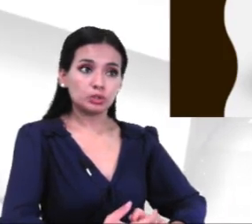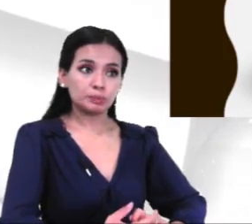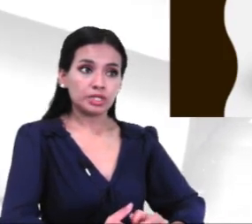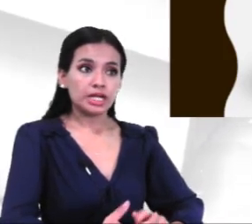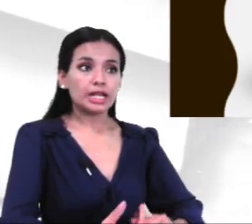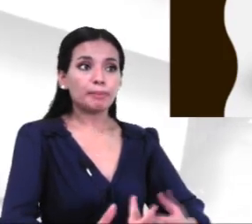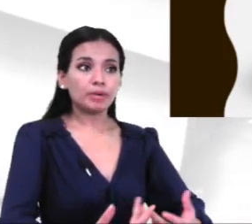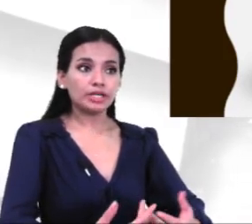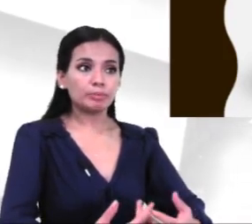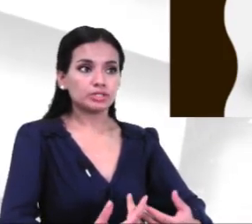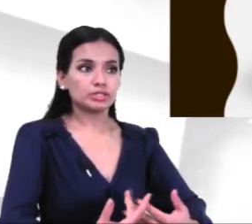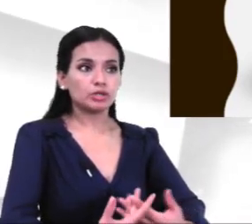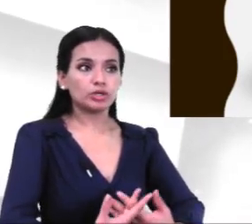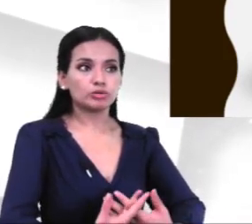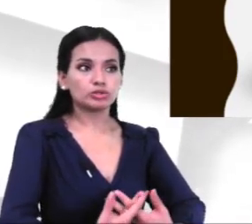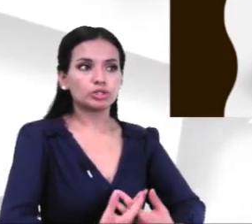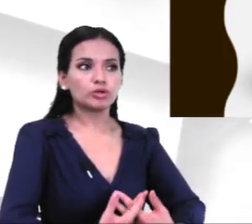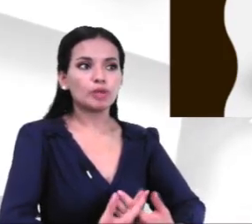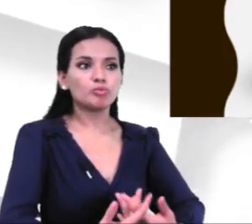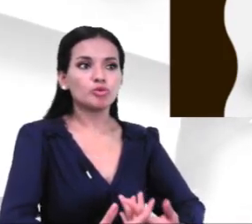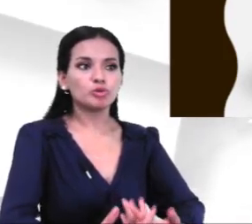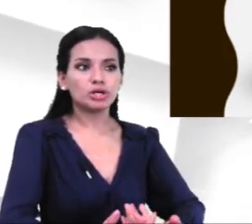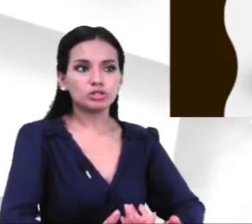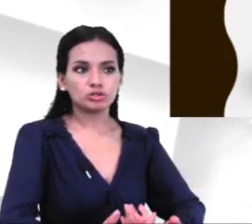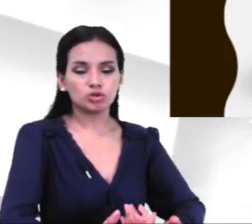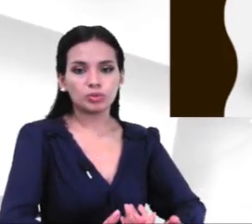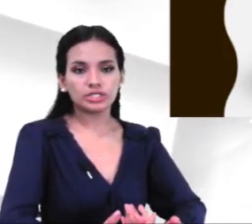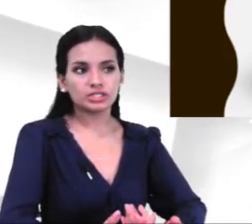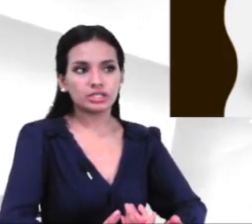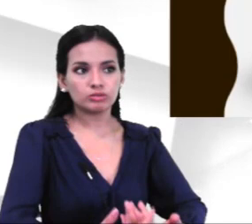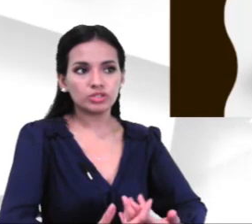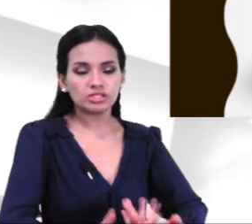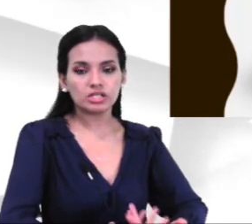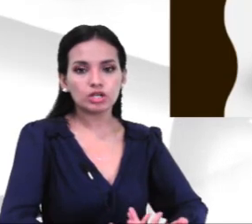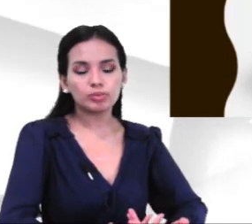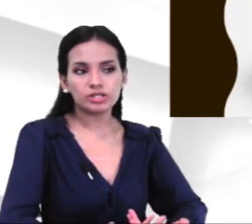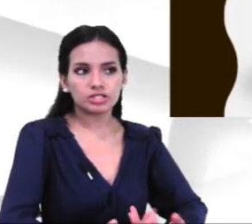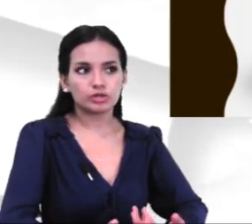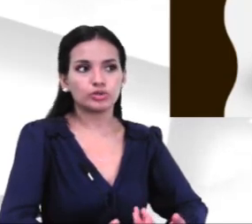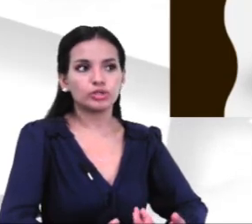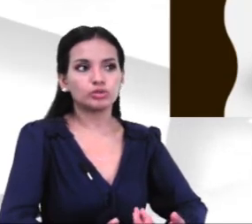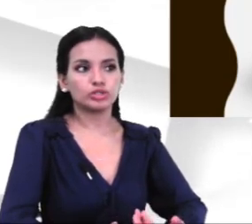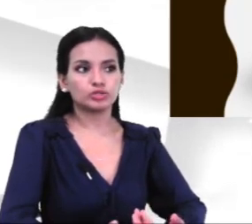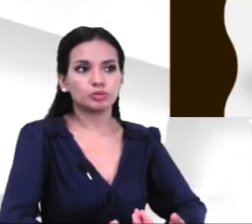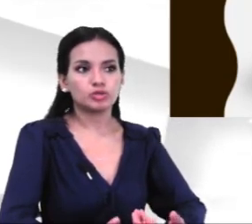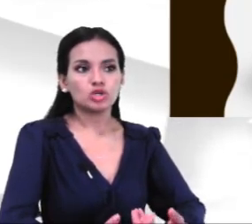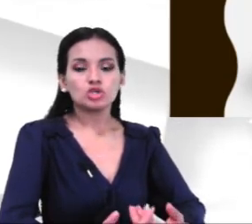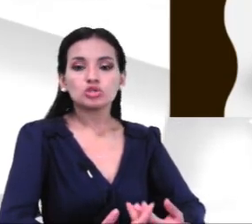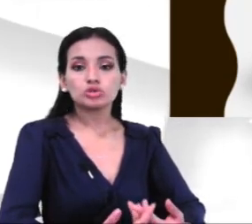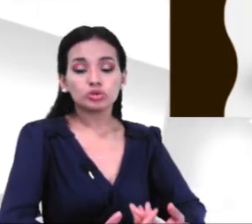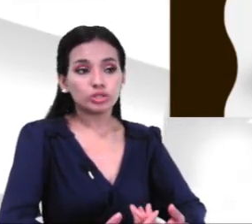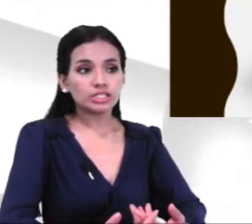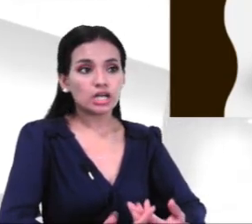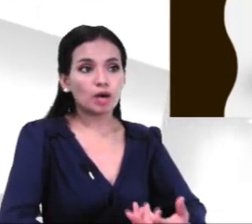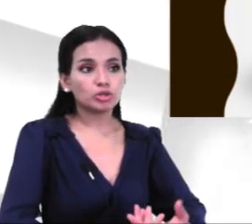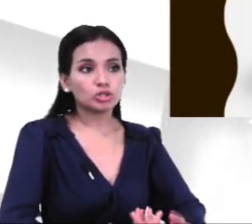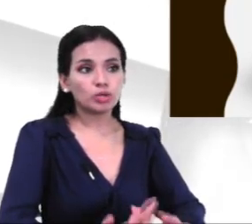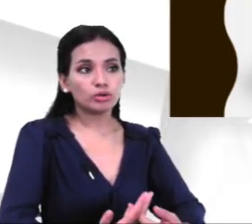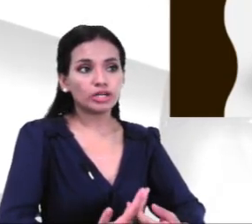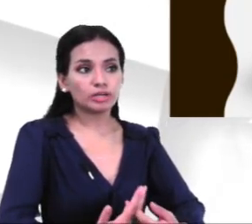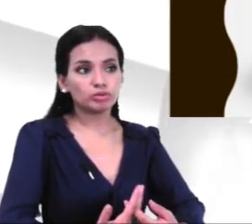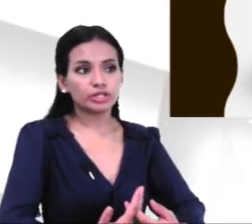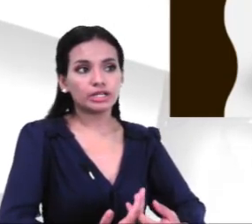aprendido las playas presentan un recurso natural muy valioso como en un escenario para el desarrollo del turismo son zonas